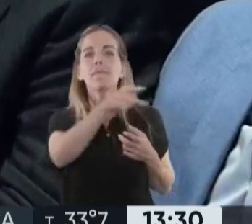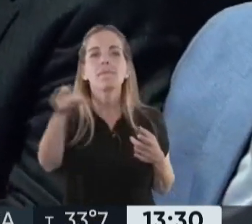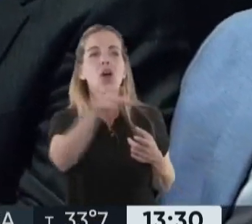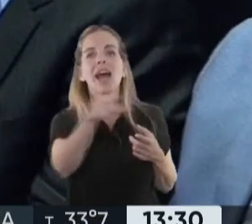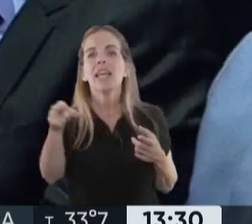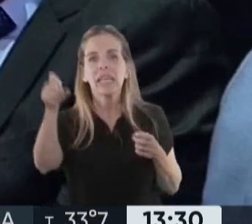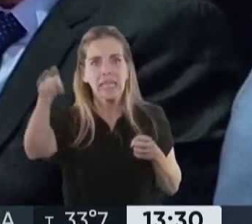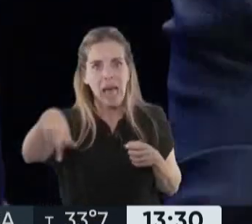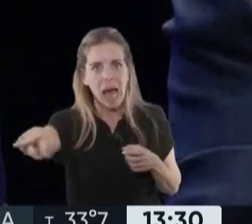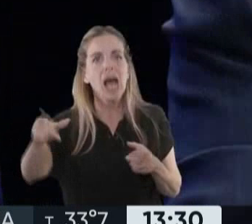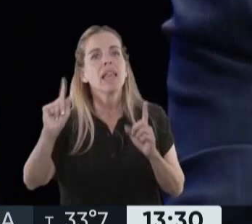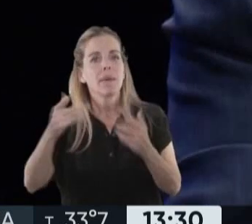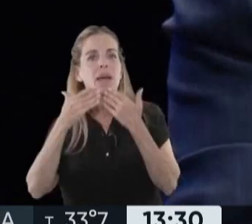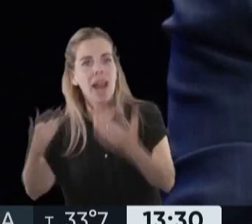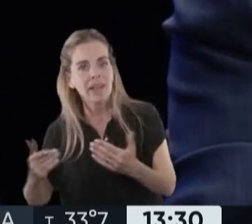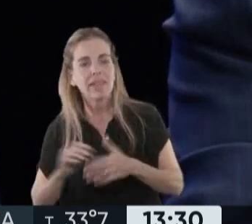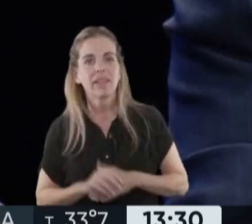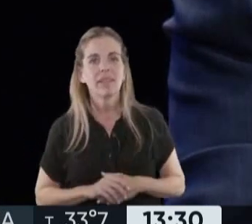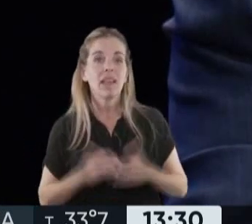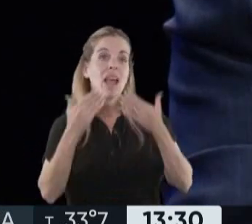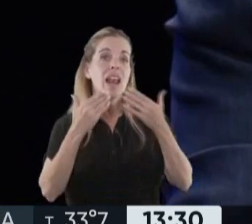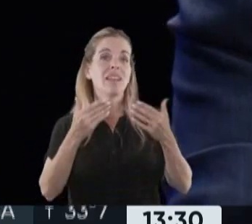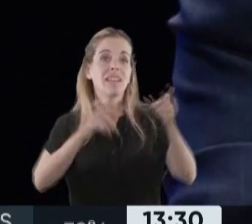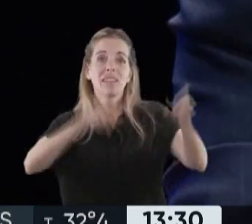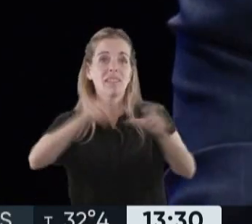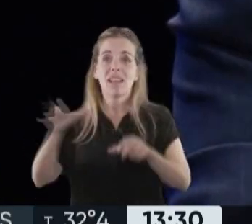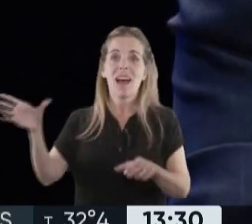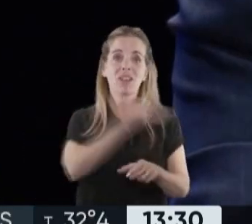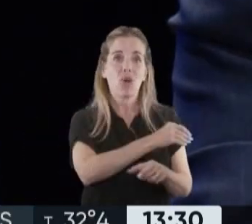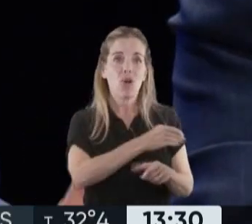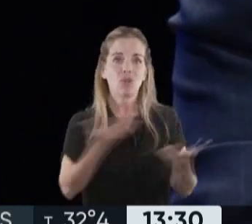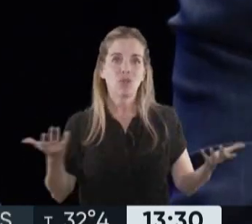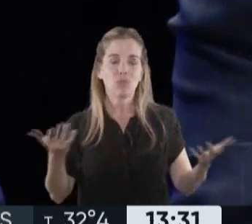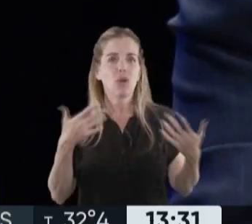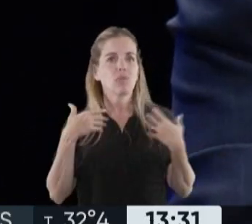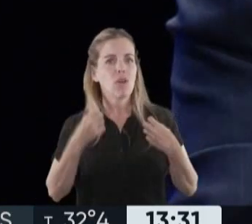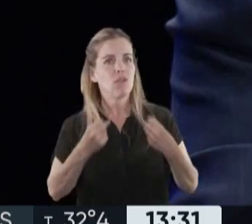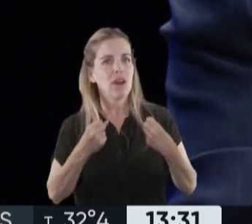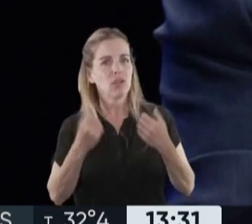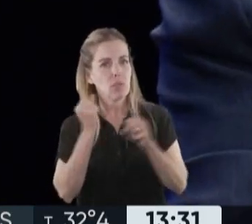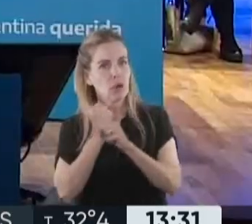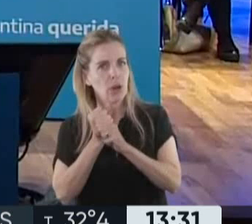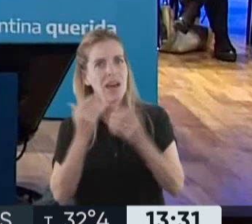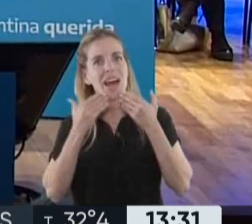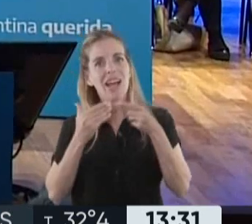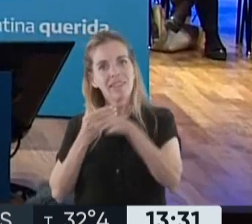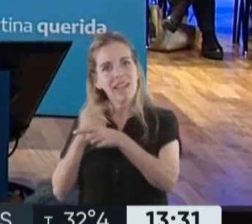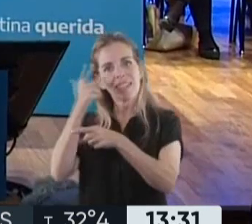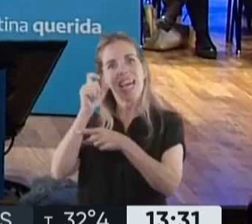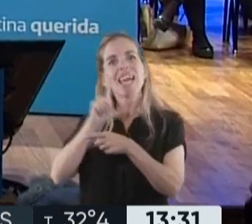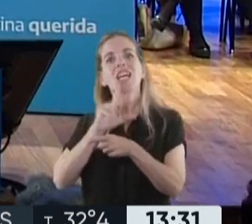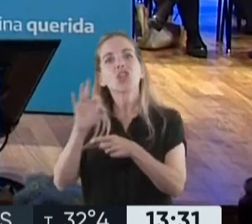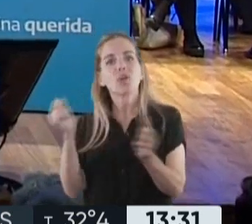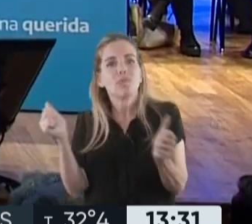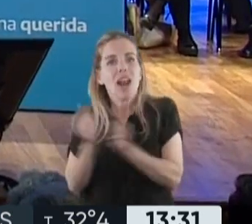si está, mi saludo también. Y gracias a todos y todas por el esfuerzo. Gracias, Héctor, por